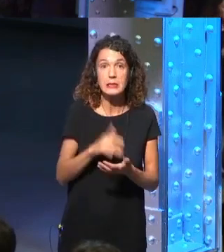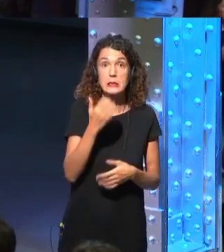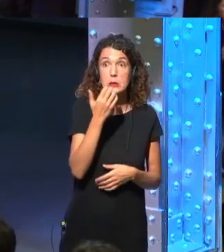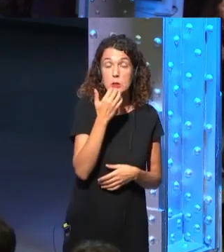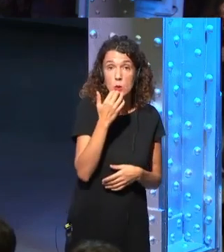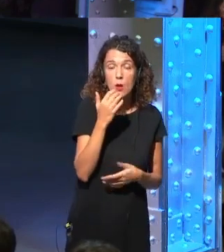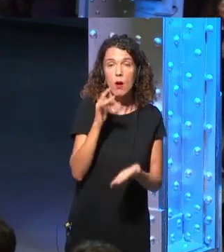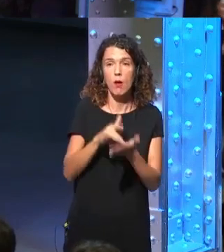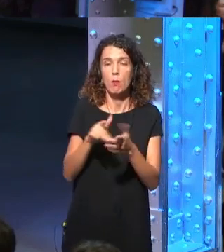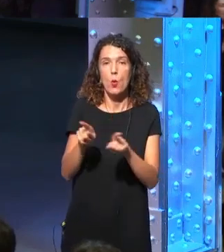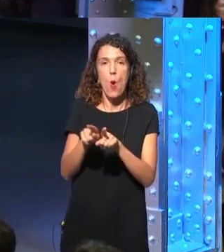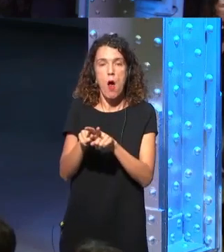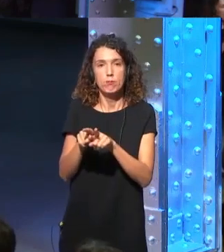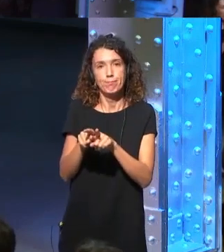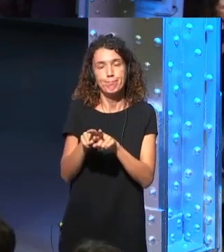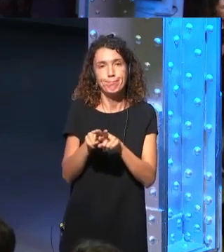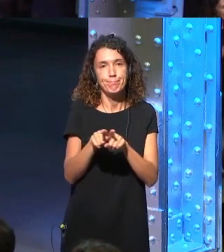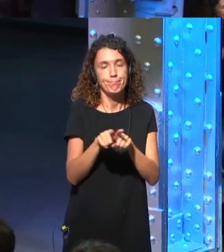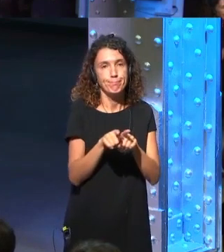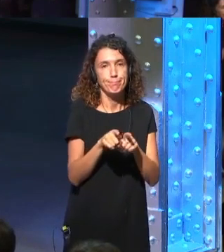llegan a esos